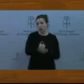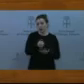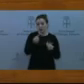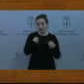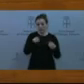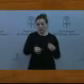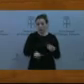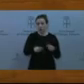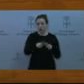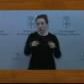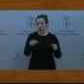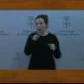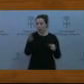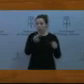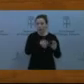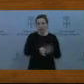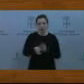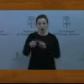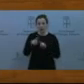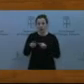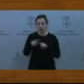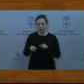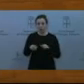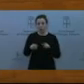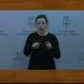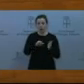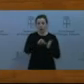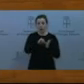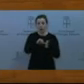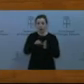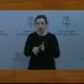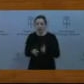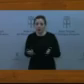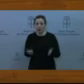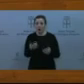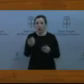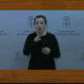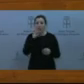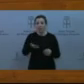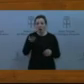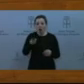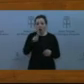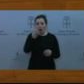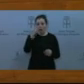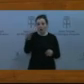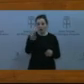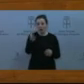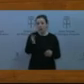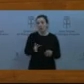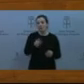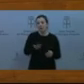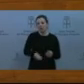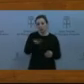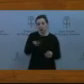cercanía con algún tipo de valor añadido. De ahí la importancia que tiene el aprobar hoy